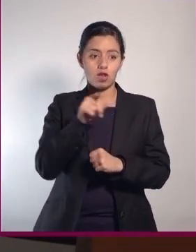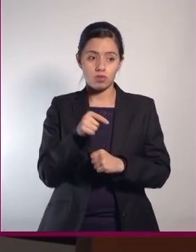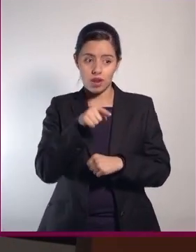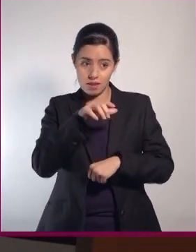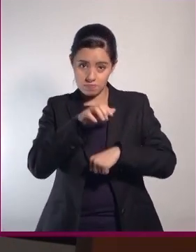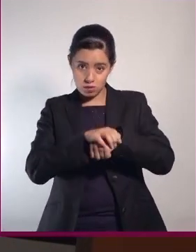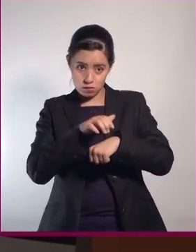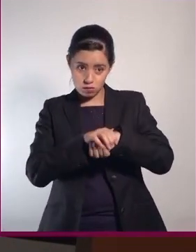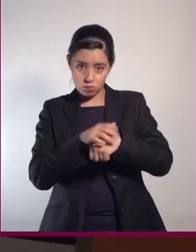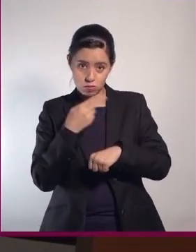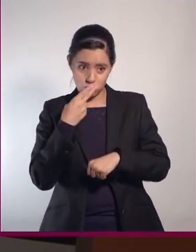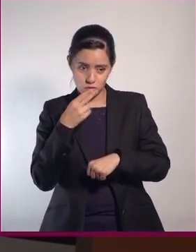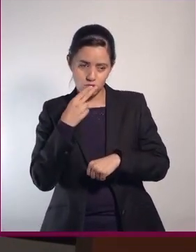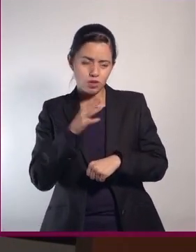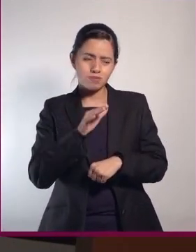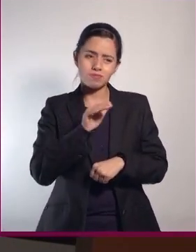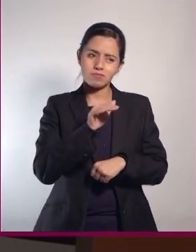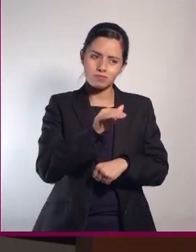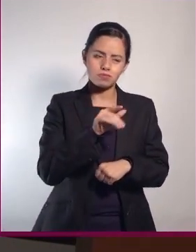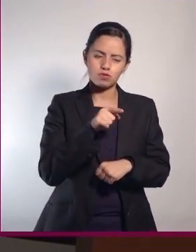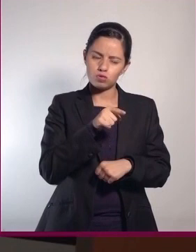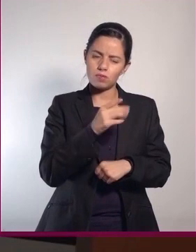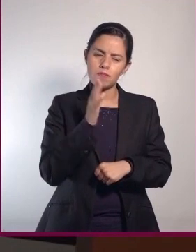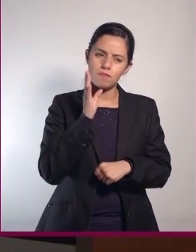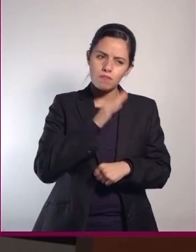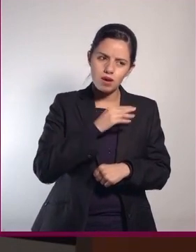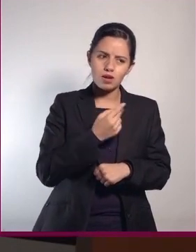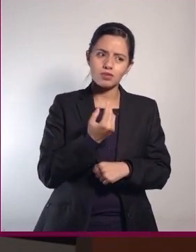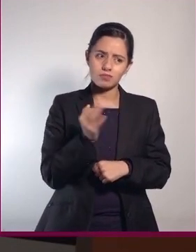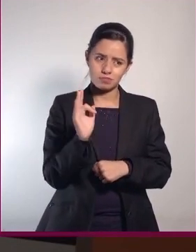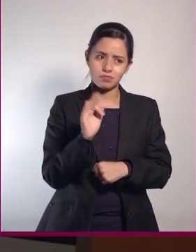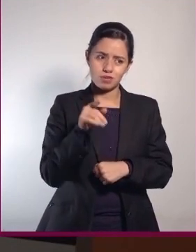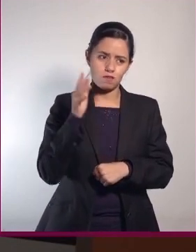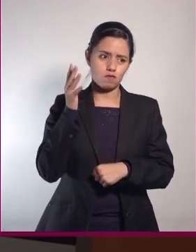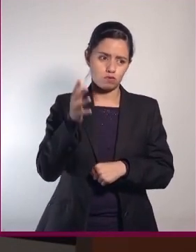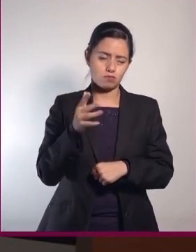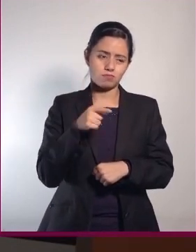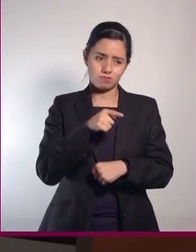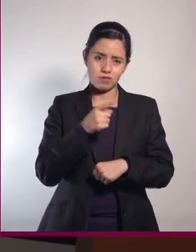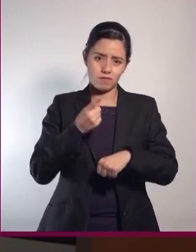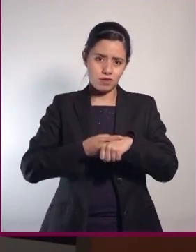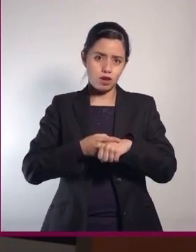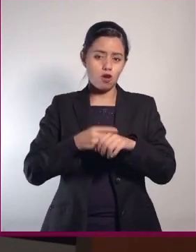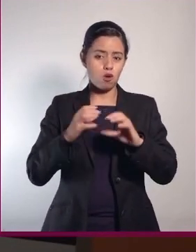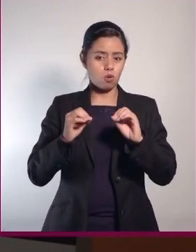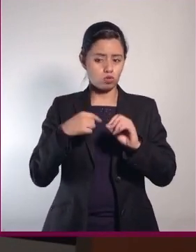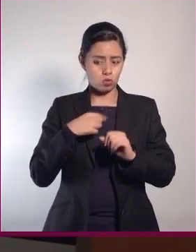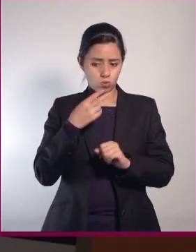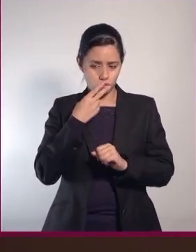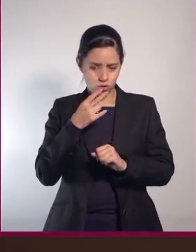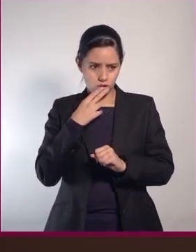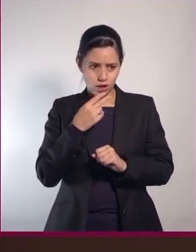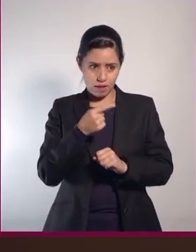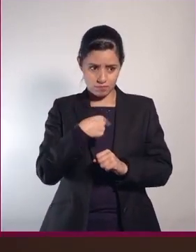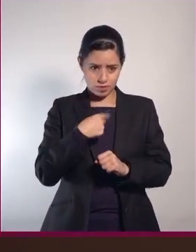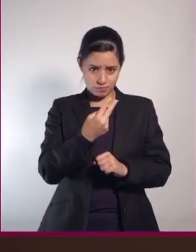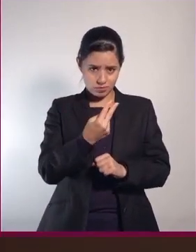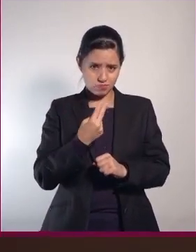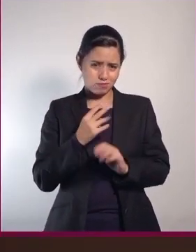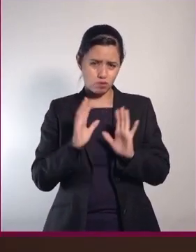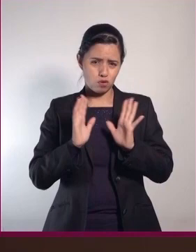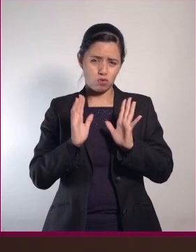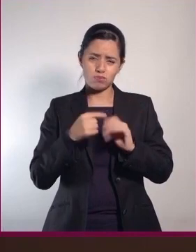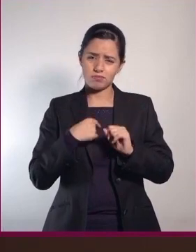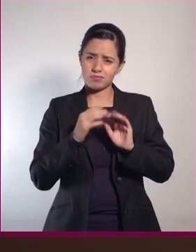amigos de que esta es una mala práctica y que me va a hacer daño y que eso me puede provocar a futuro problemas. Doctor,